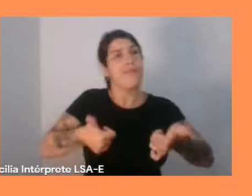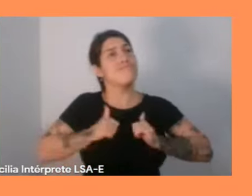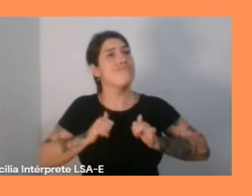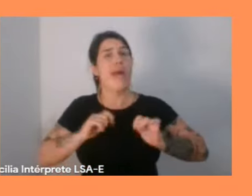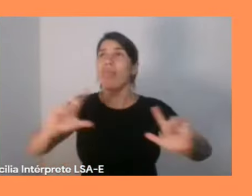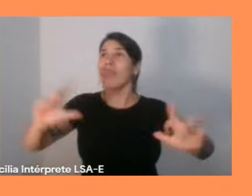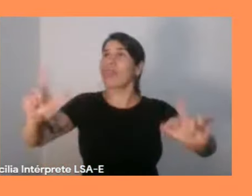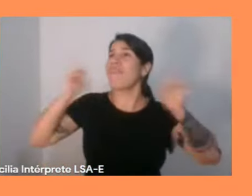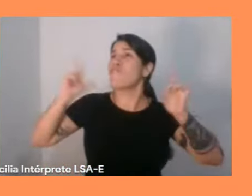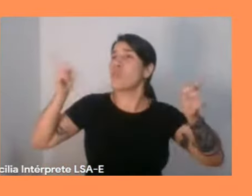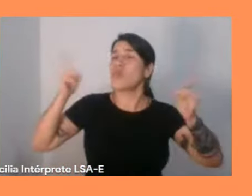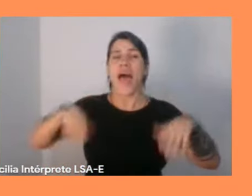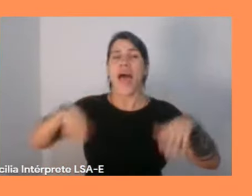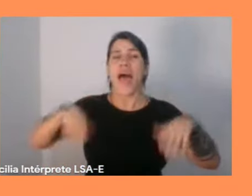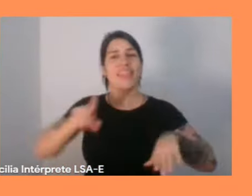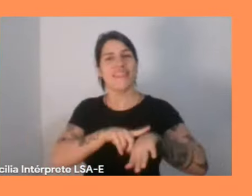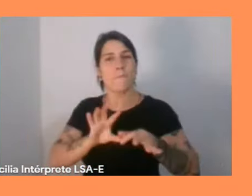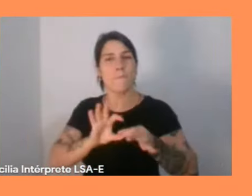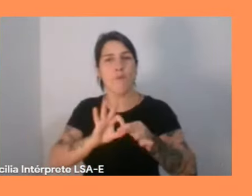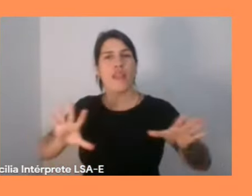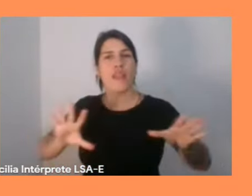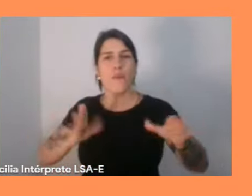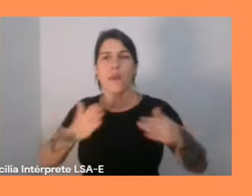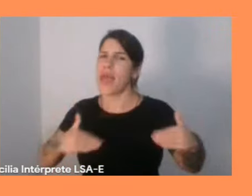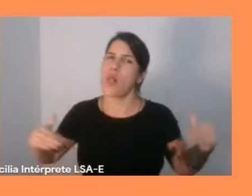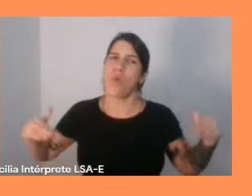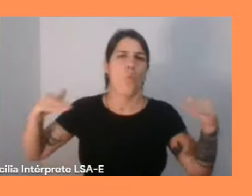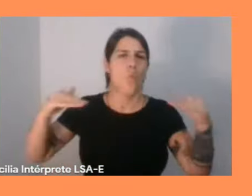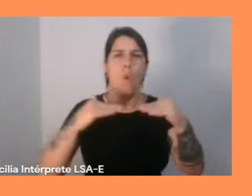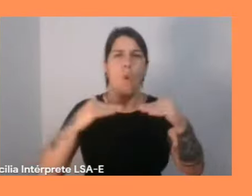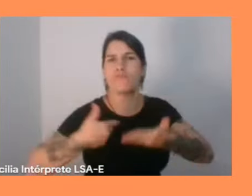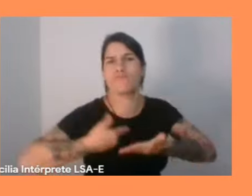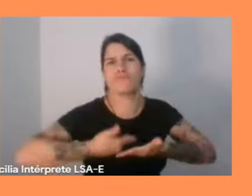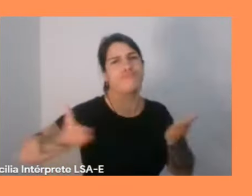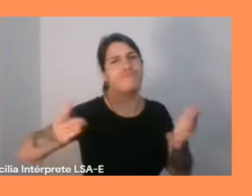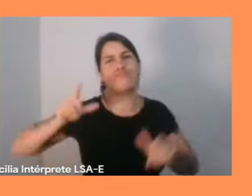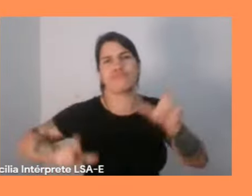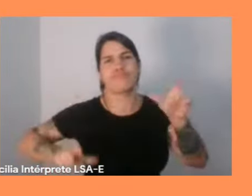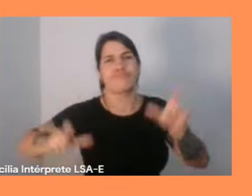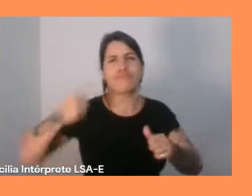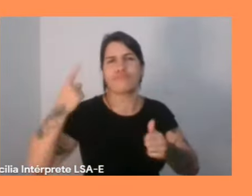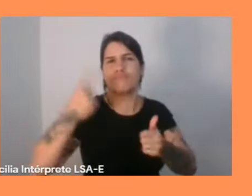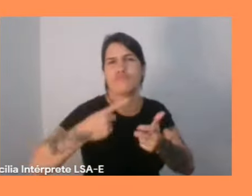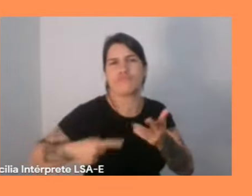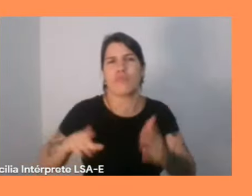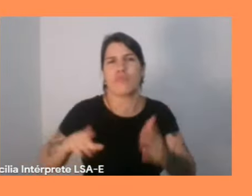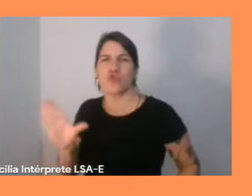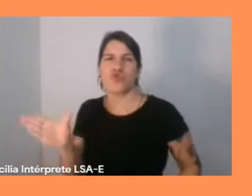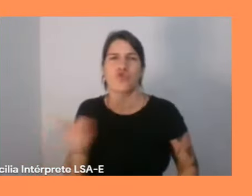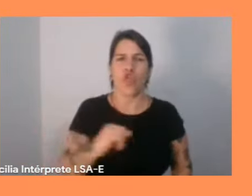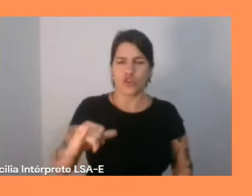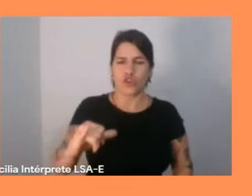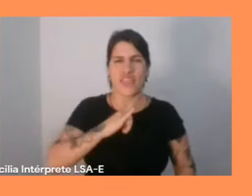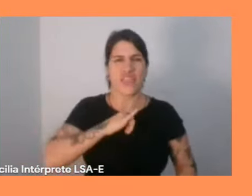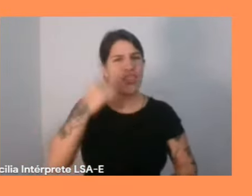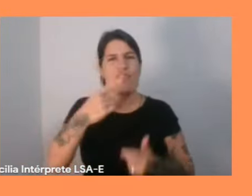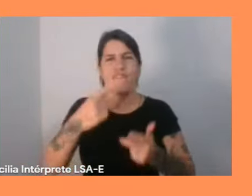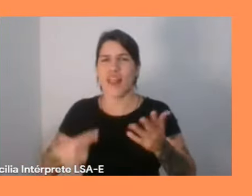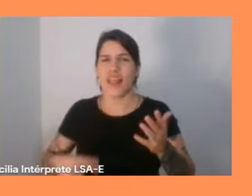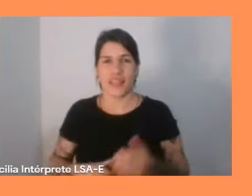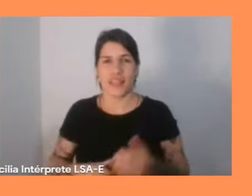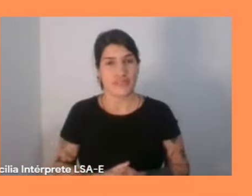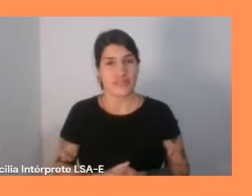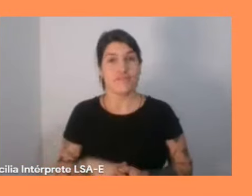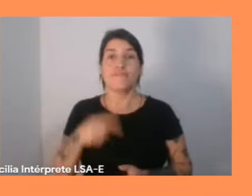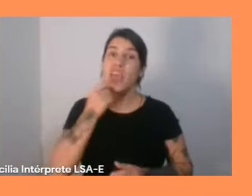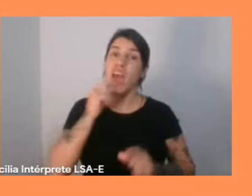de trato para todas las identidades. En sociedades desiguales, también el derecho al juego, al